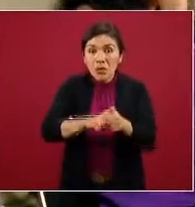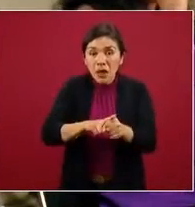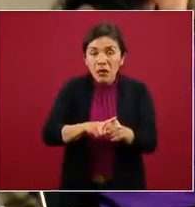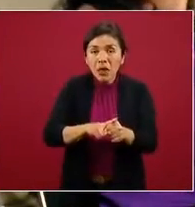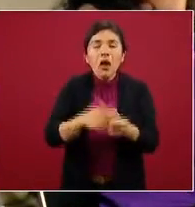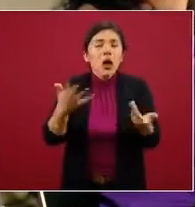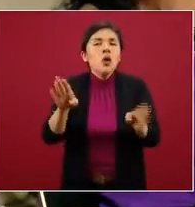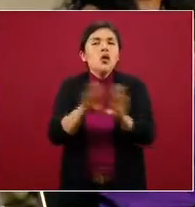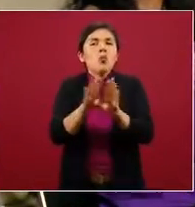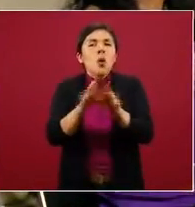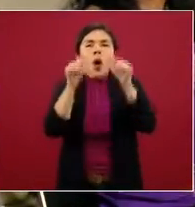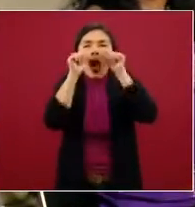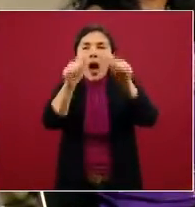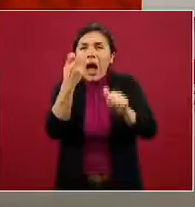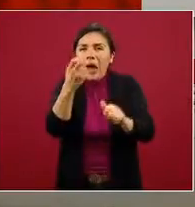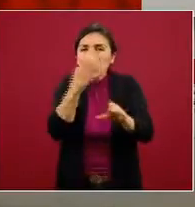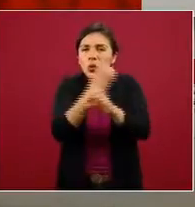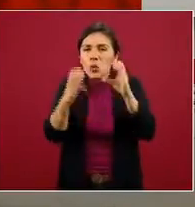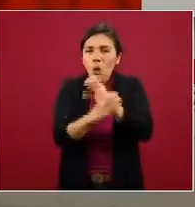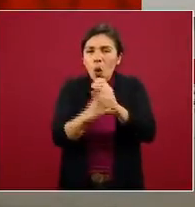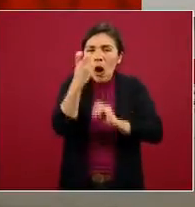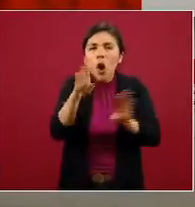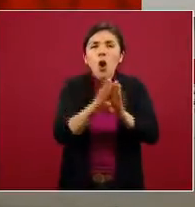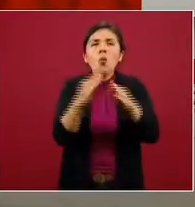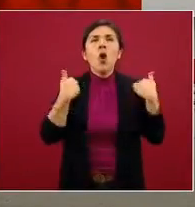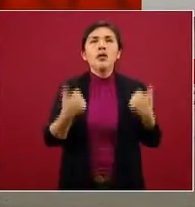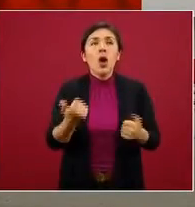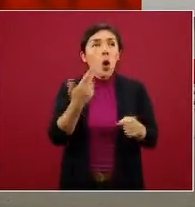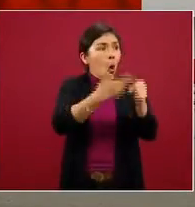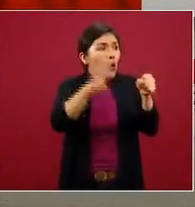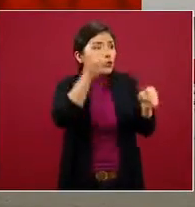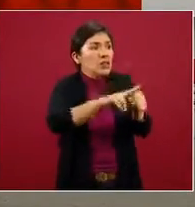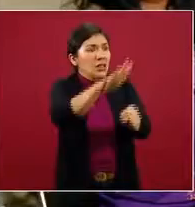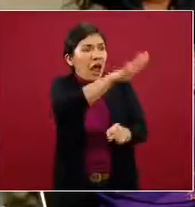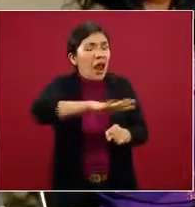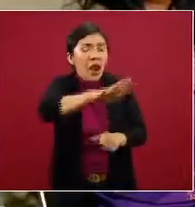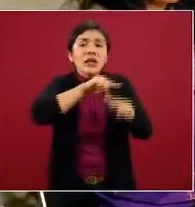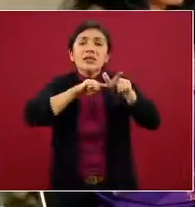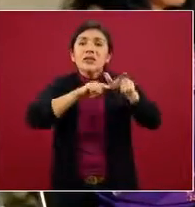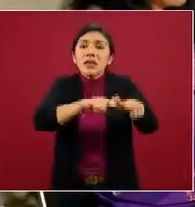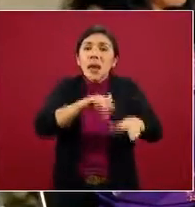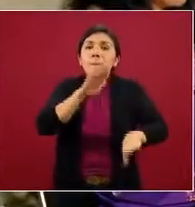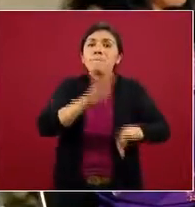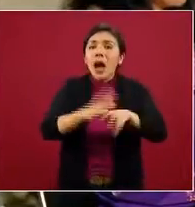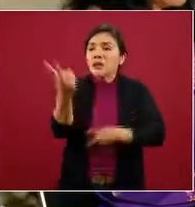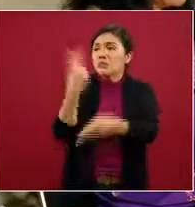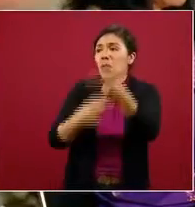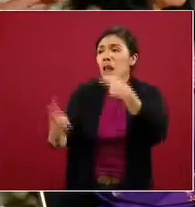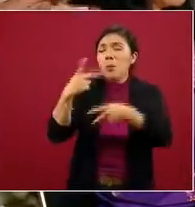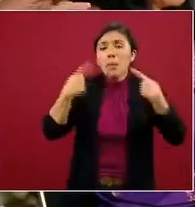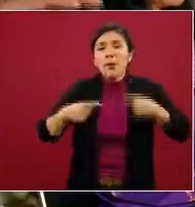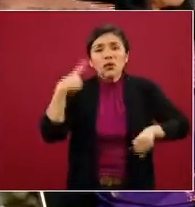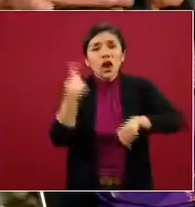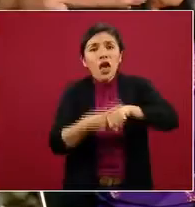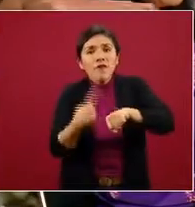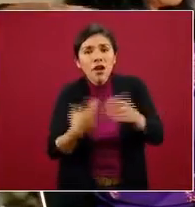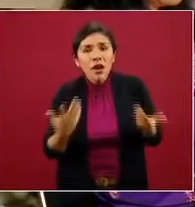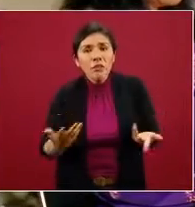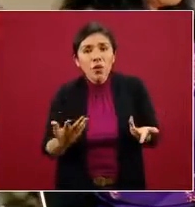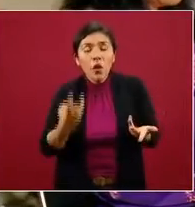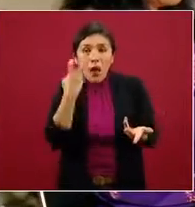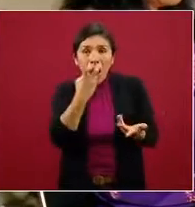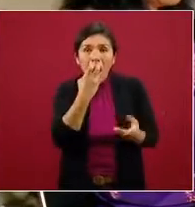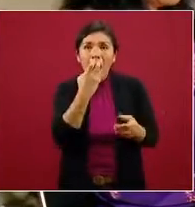el no querer enfocar las cosas como son, el entender que nuestros hospitales van a seguir teniendo enfermos, el que toda